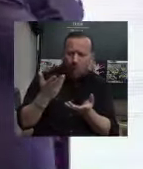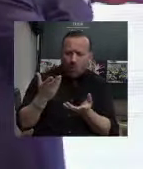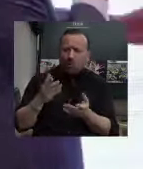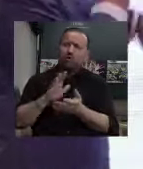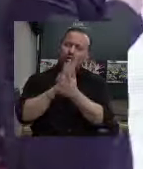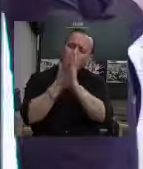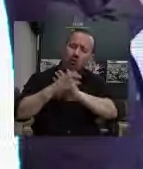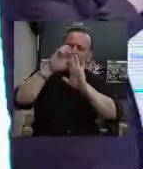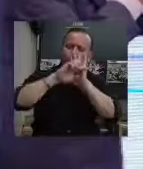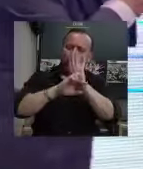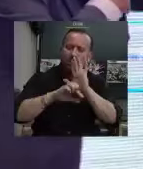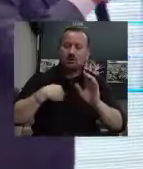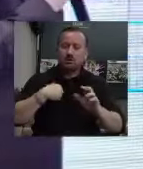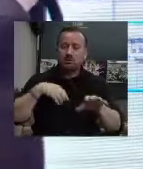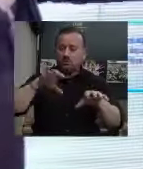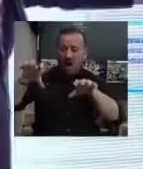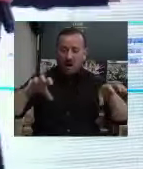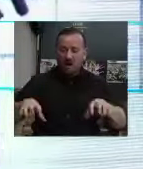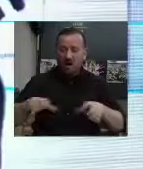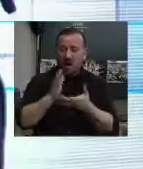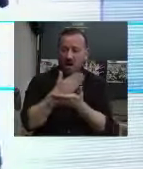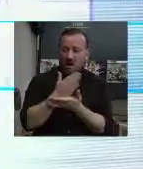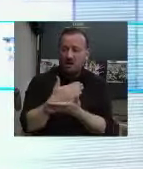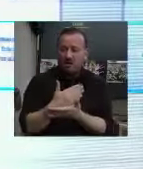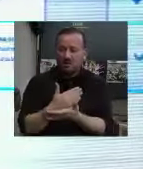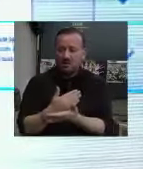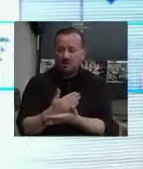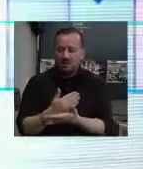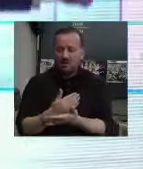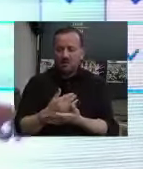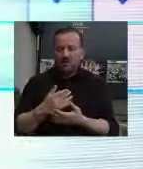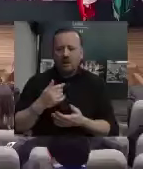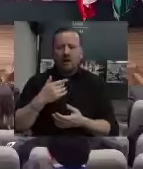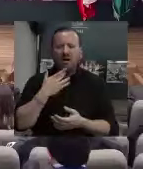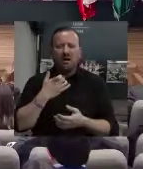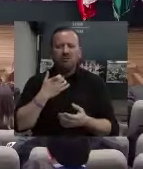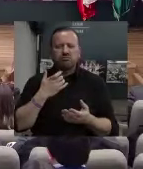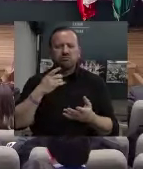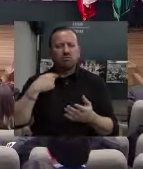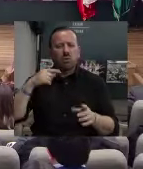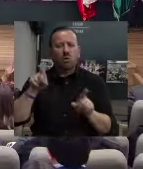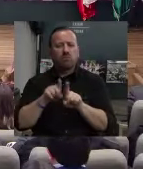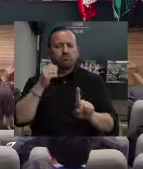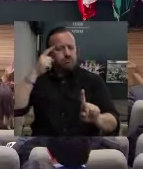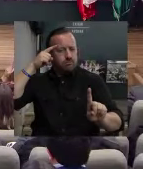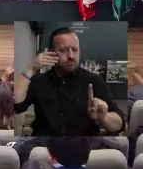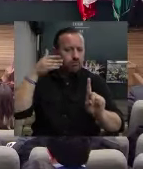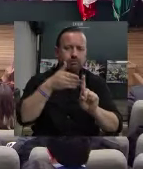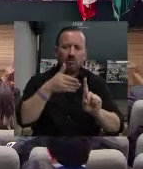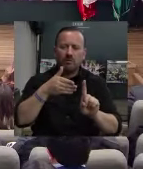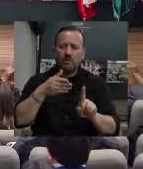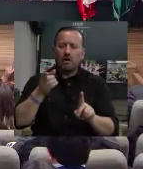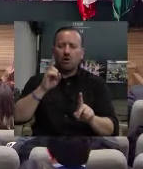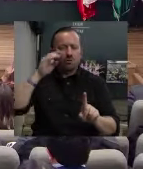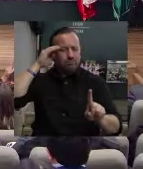proyecto en mis áreas estratégicas A qué le pega y lo que no le